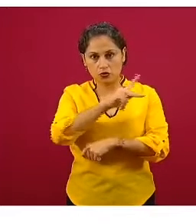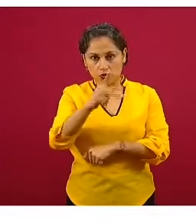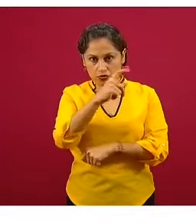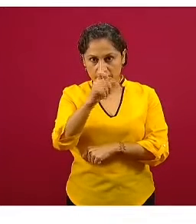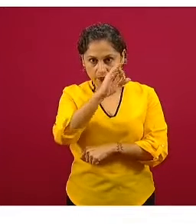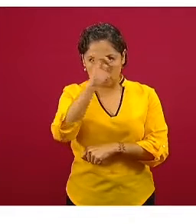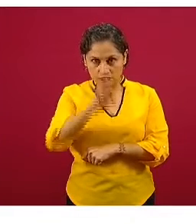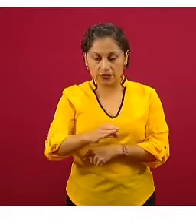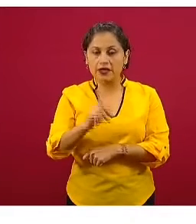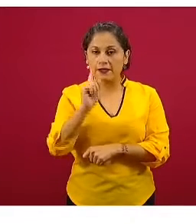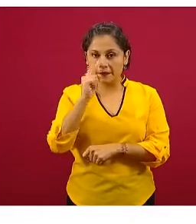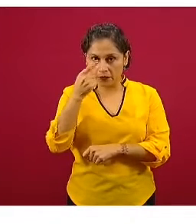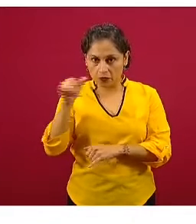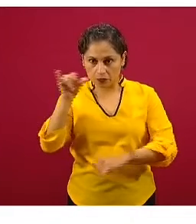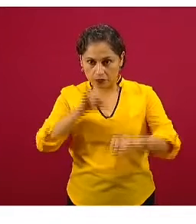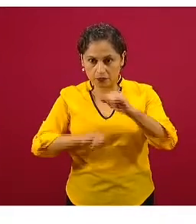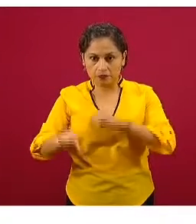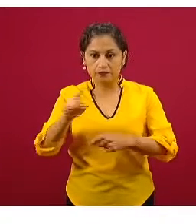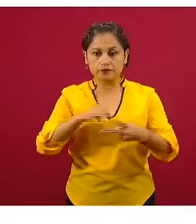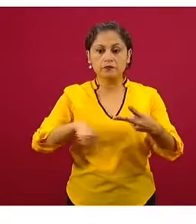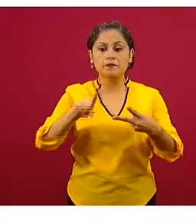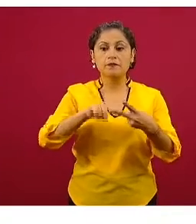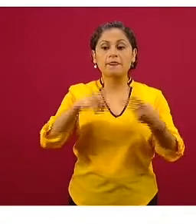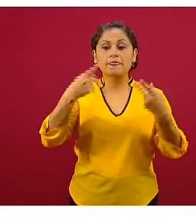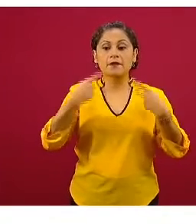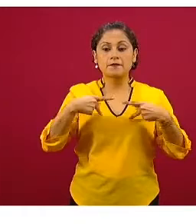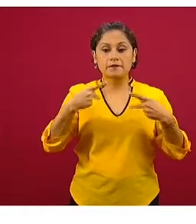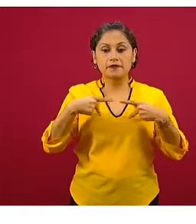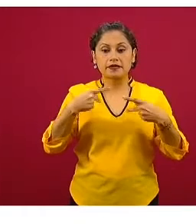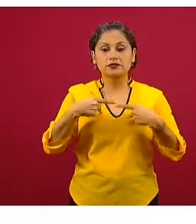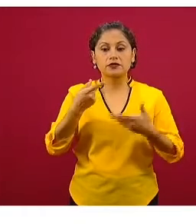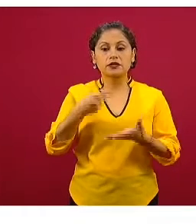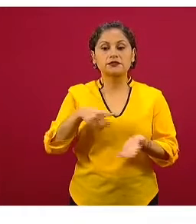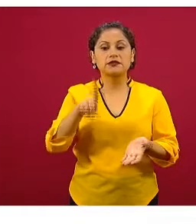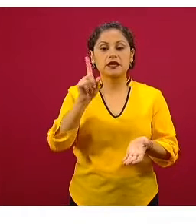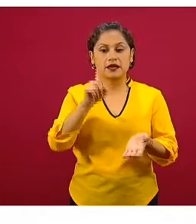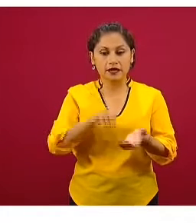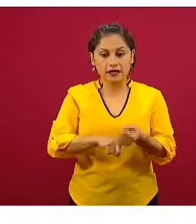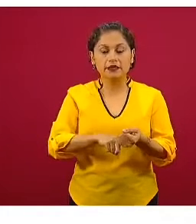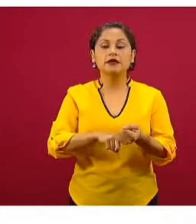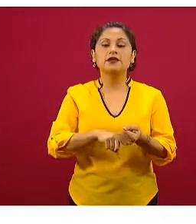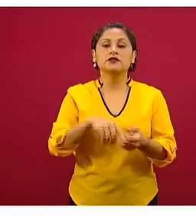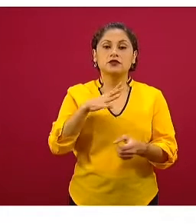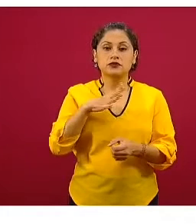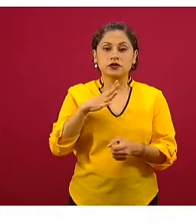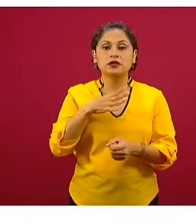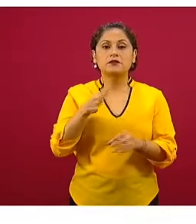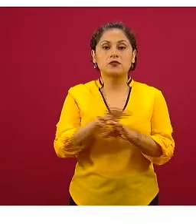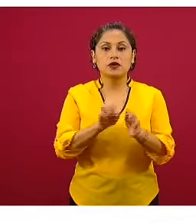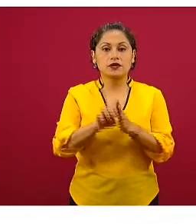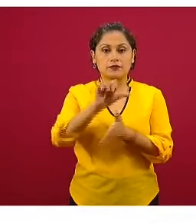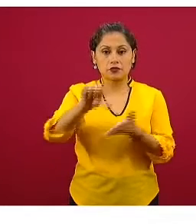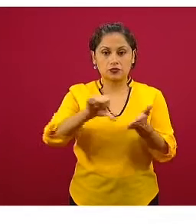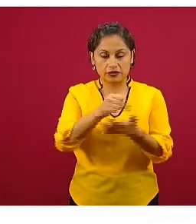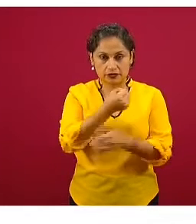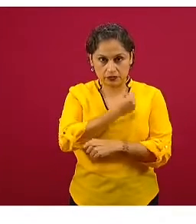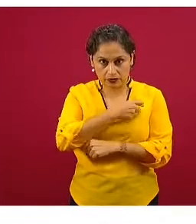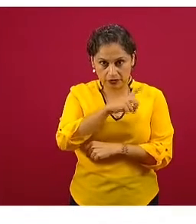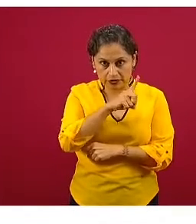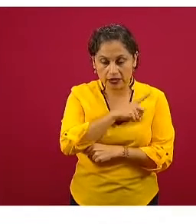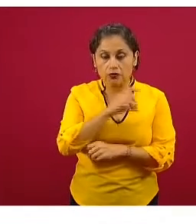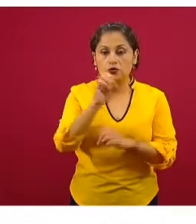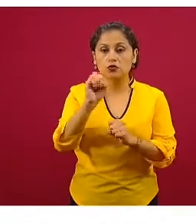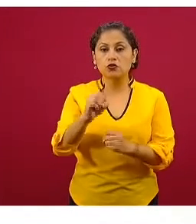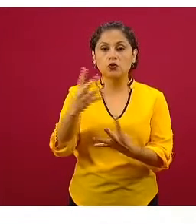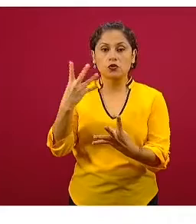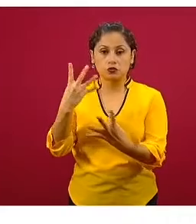en unidades de salud, en casas de congregación, incluyendo prisiones y albergues. En México se toma muestra al 100%